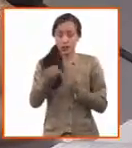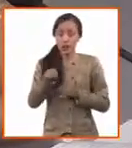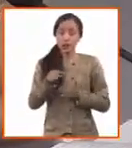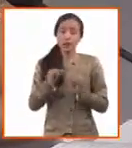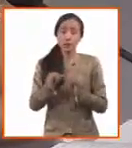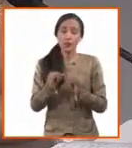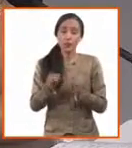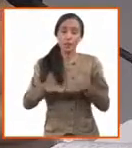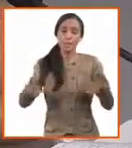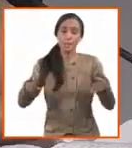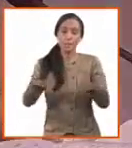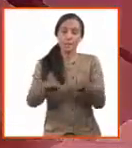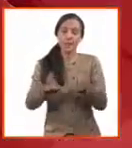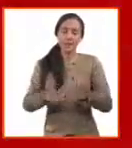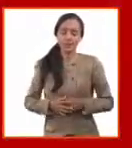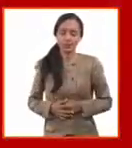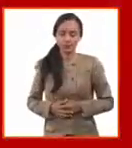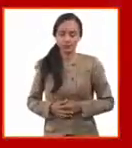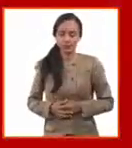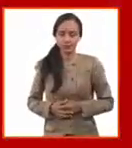de la mesa redonda